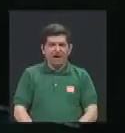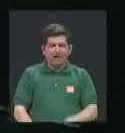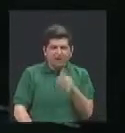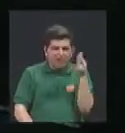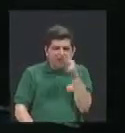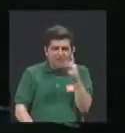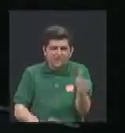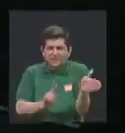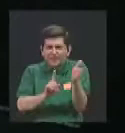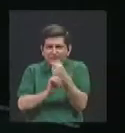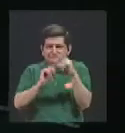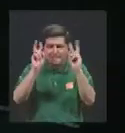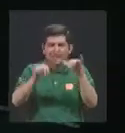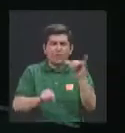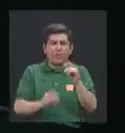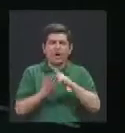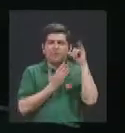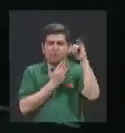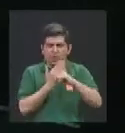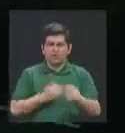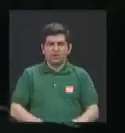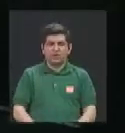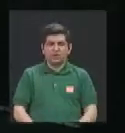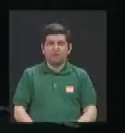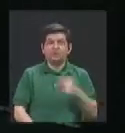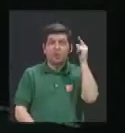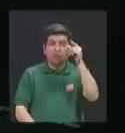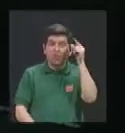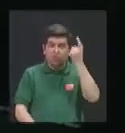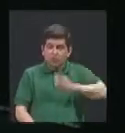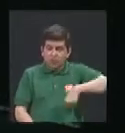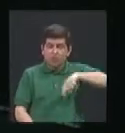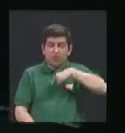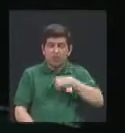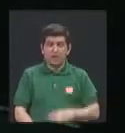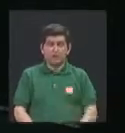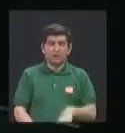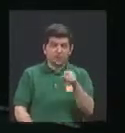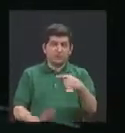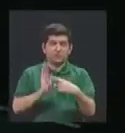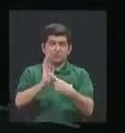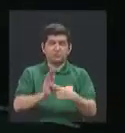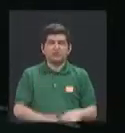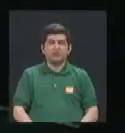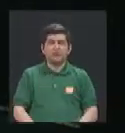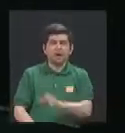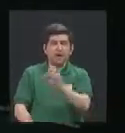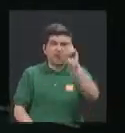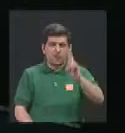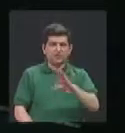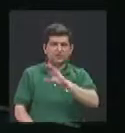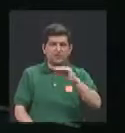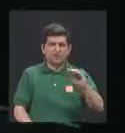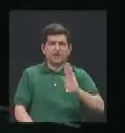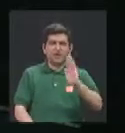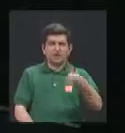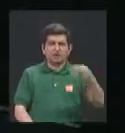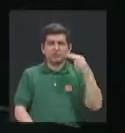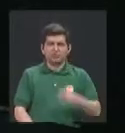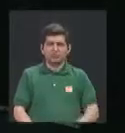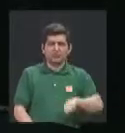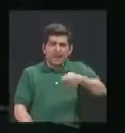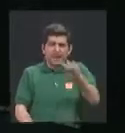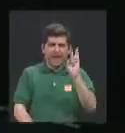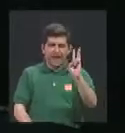Yo quedé atrapado con las imágenes y quedé atrapado también con el proyecto. Sin lugar a dudas, cuando nosotros presentamos Costa Rica y su historia como